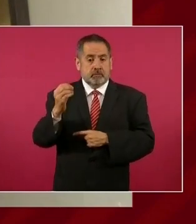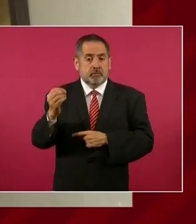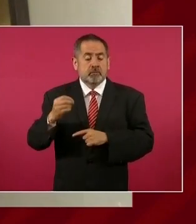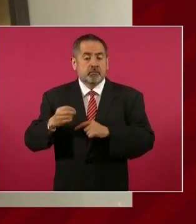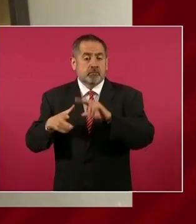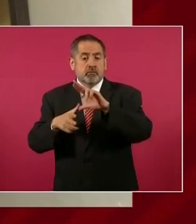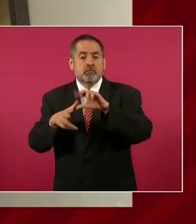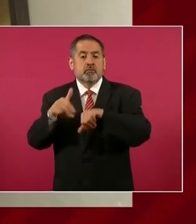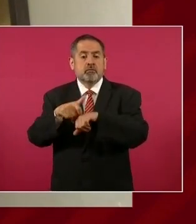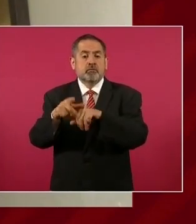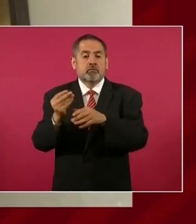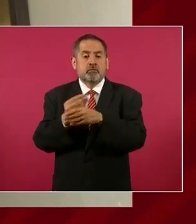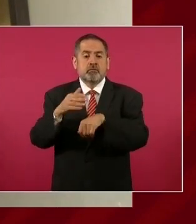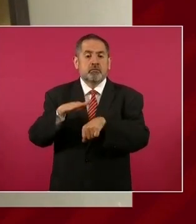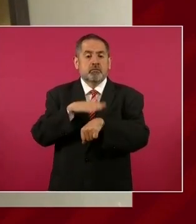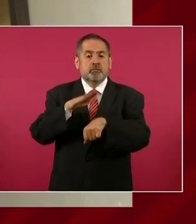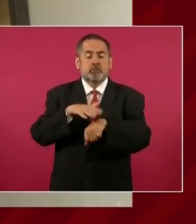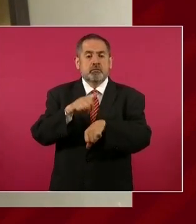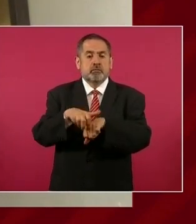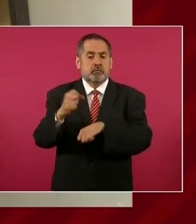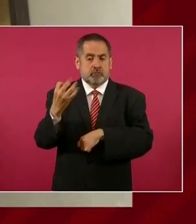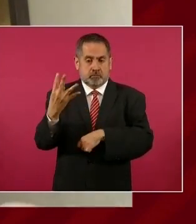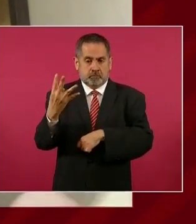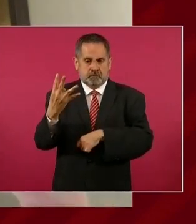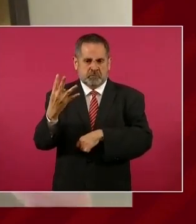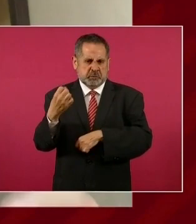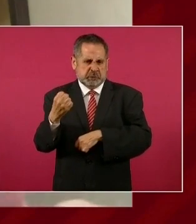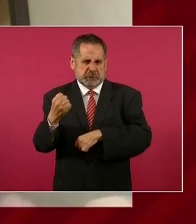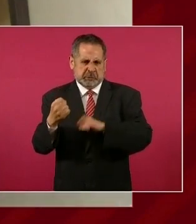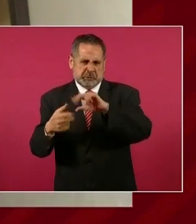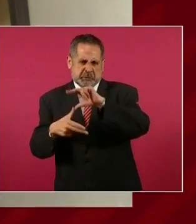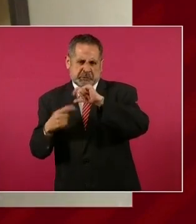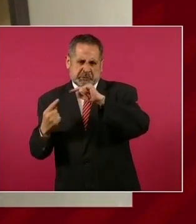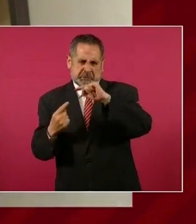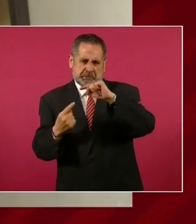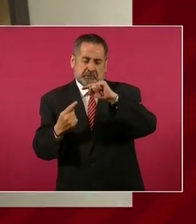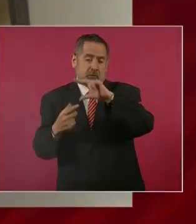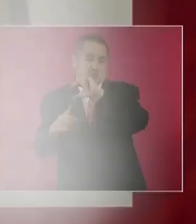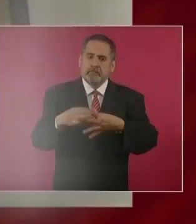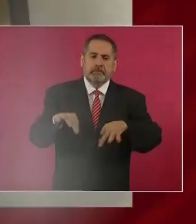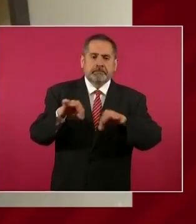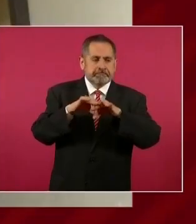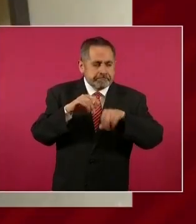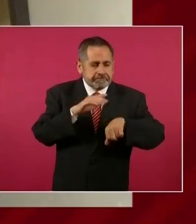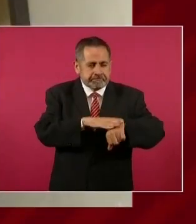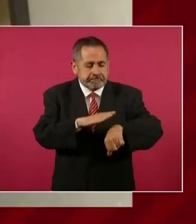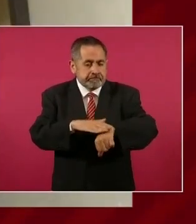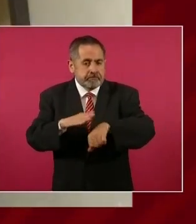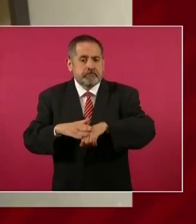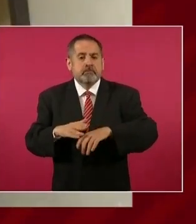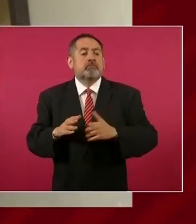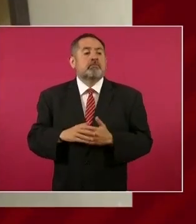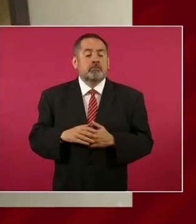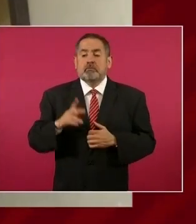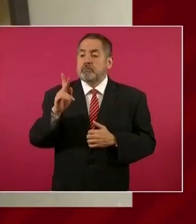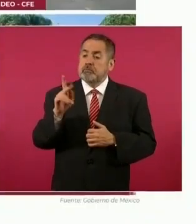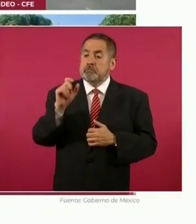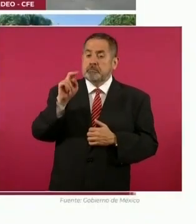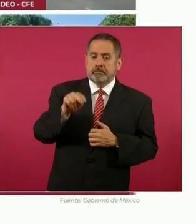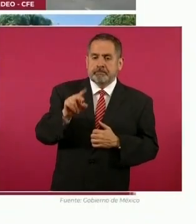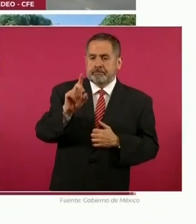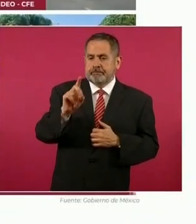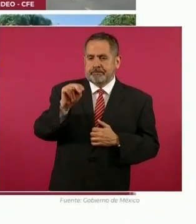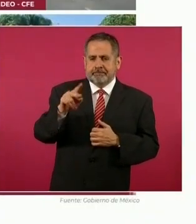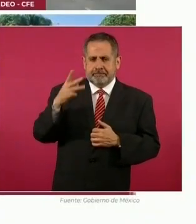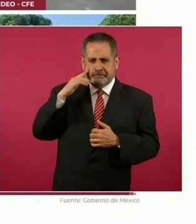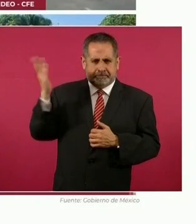categoría 4. Sin embargo, tocó tierra como categoría 3. Se activó el plan DN-3 de la